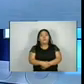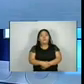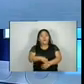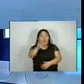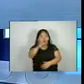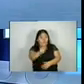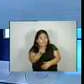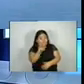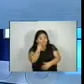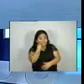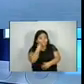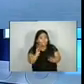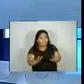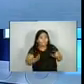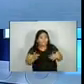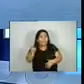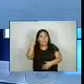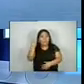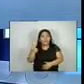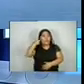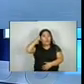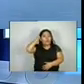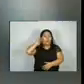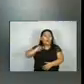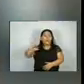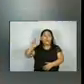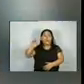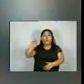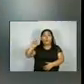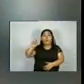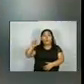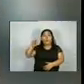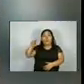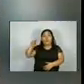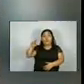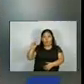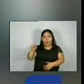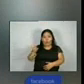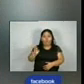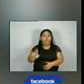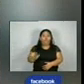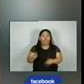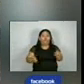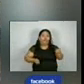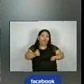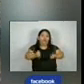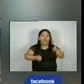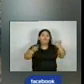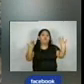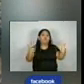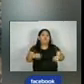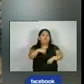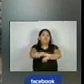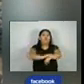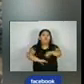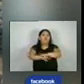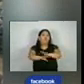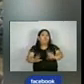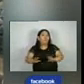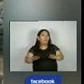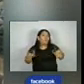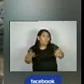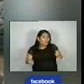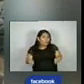Escucha bien, porque Rolando Antonio Mejía, conductor de un autobús de la Ruta 105, fue capturado por la Policía Nacional Civil